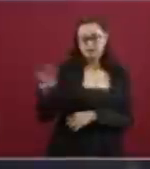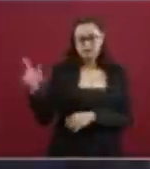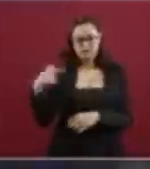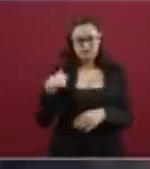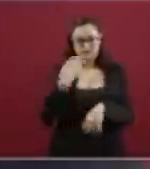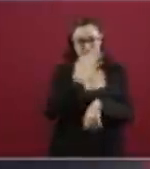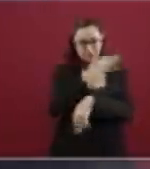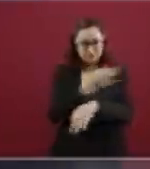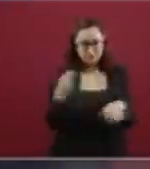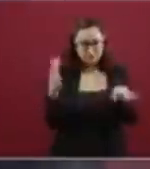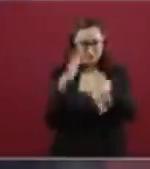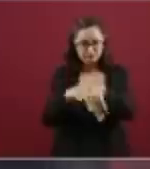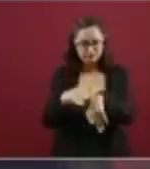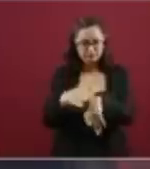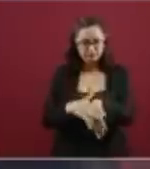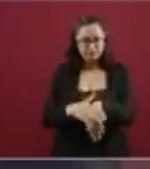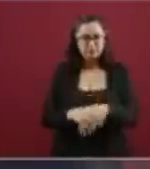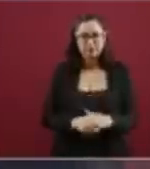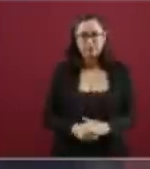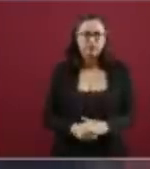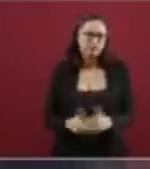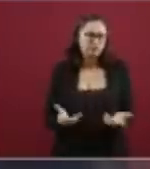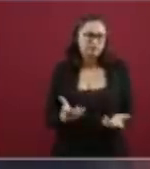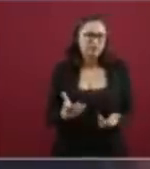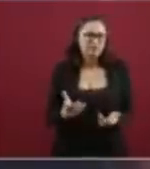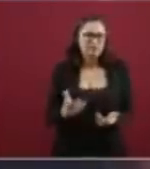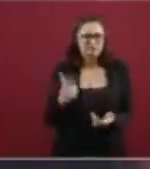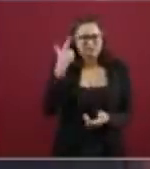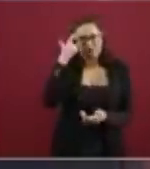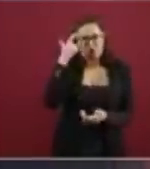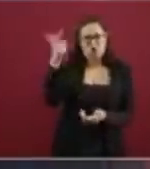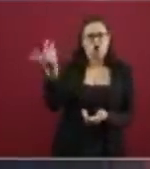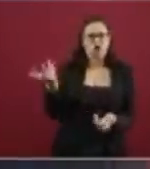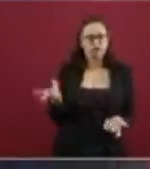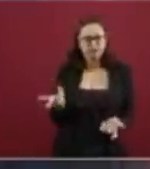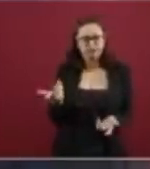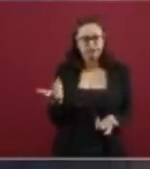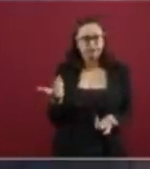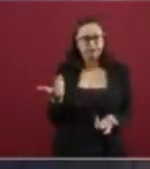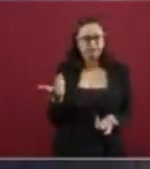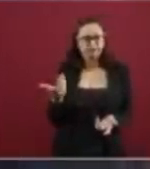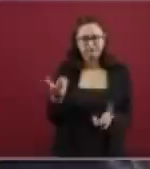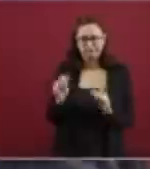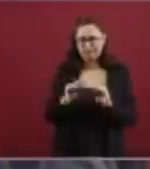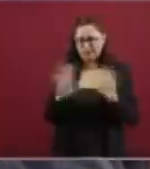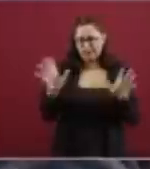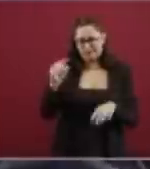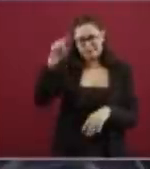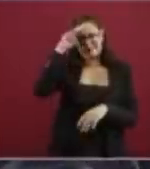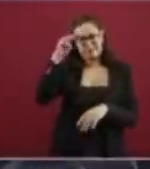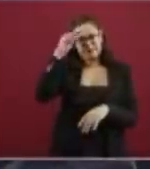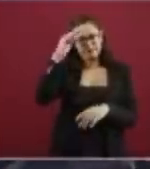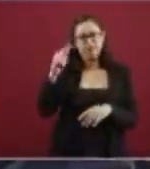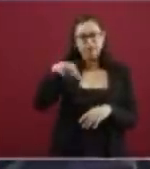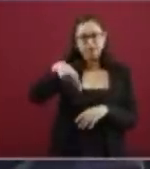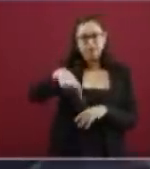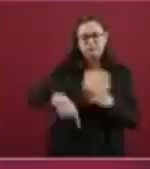y es de sentido común, de juicio práctico. Aquí en la Ciudad de